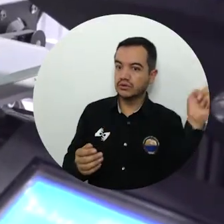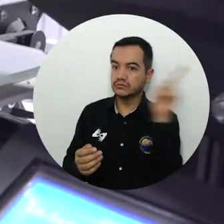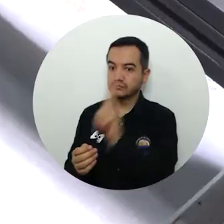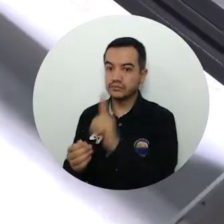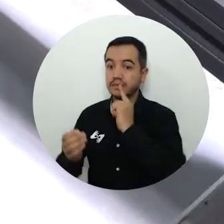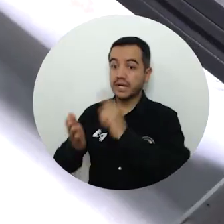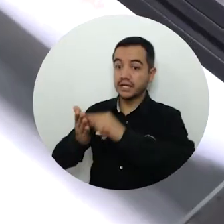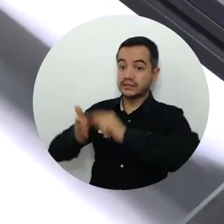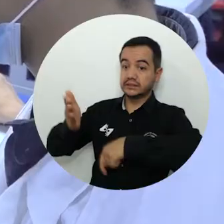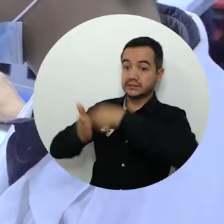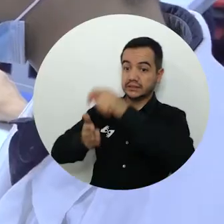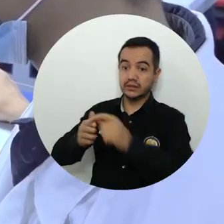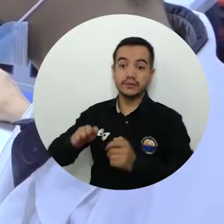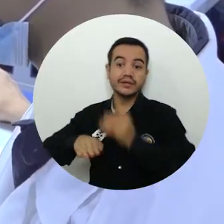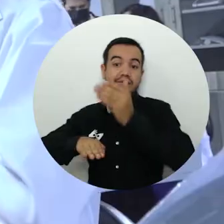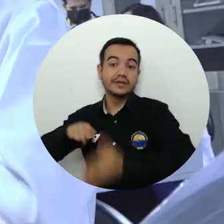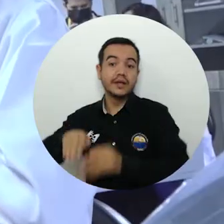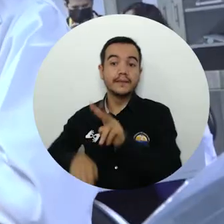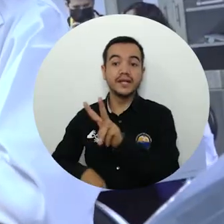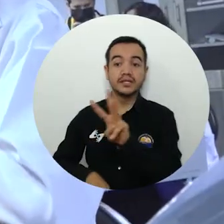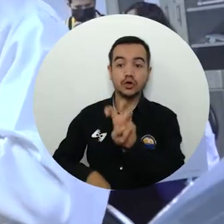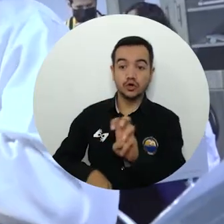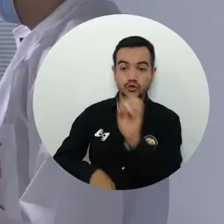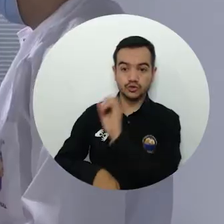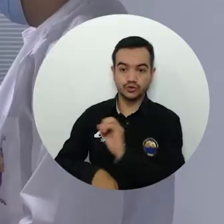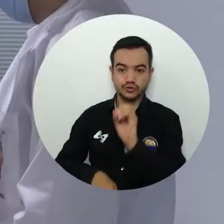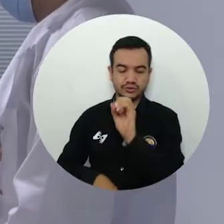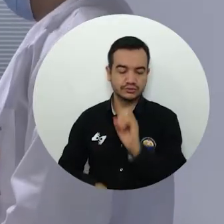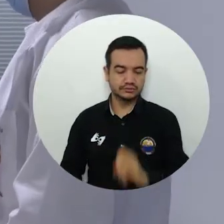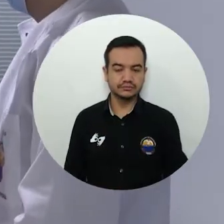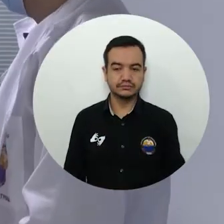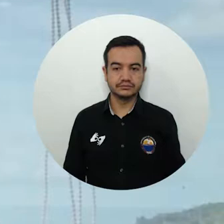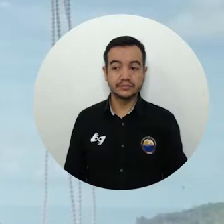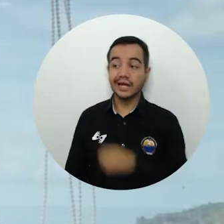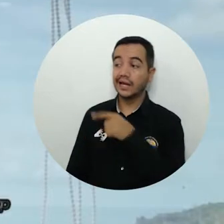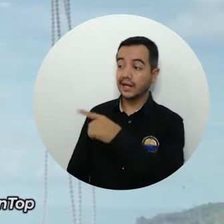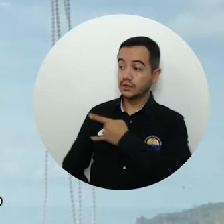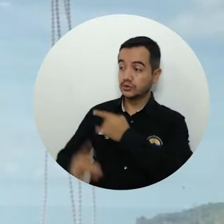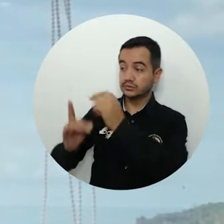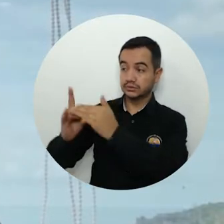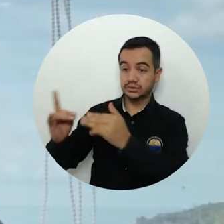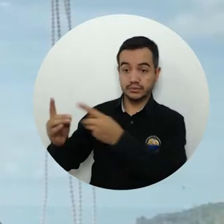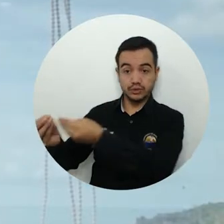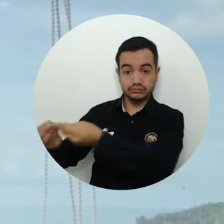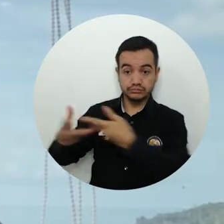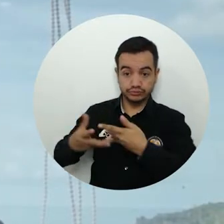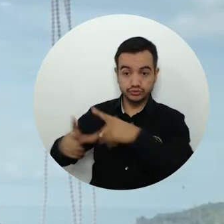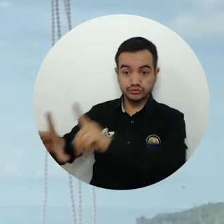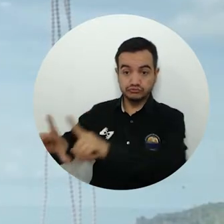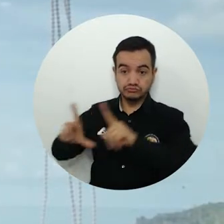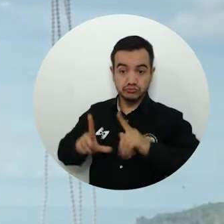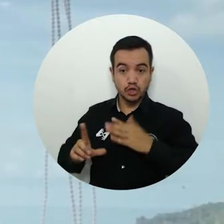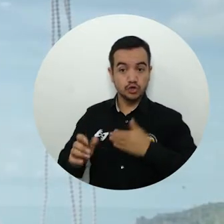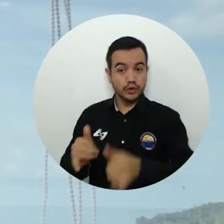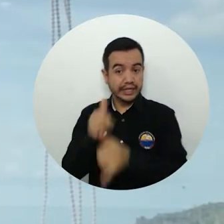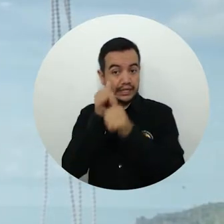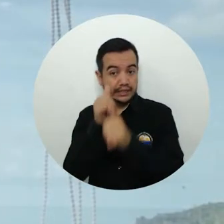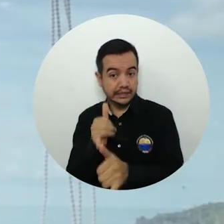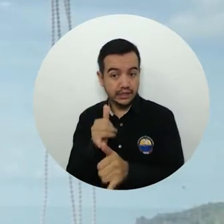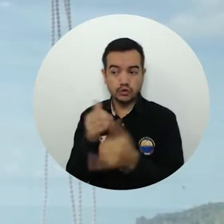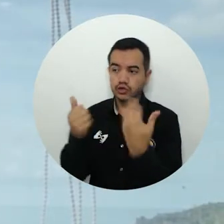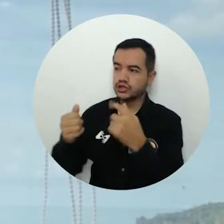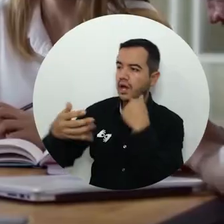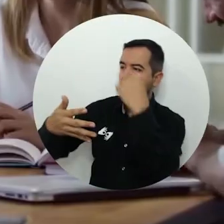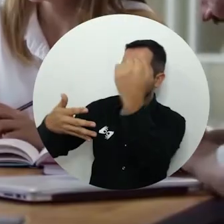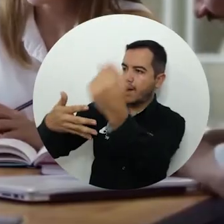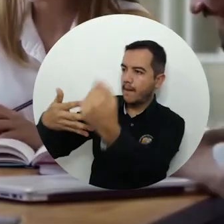calidad que se cumple hasta el 28 de octubre. La Universidad de Magdalena me formó como ingeniero de sistemas, vendió todas las herramientas